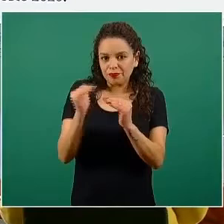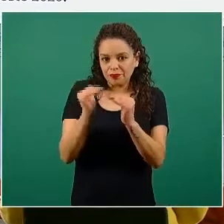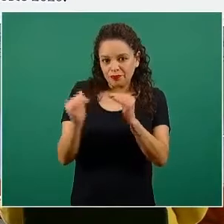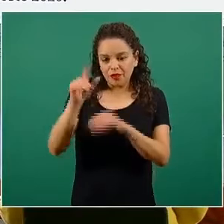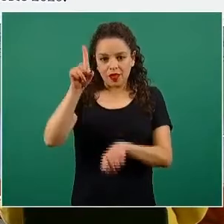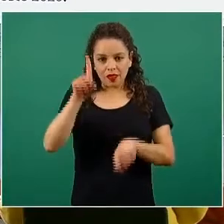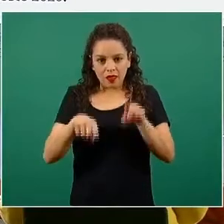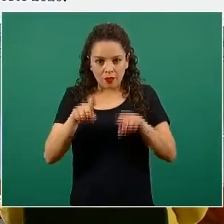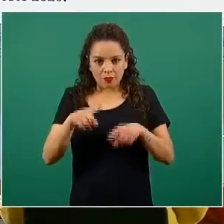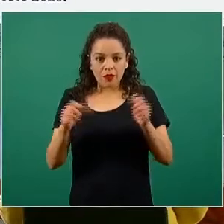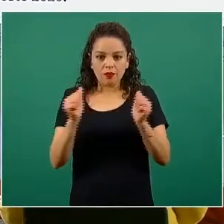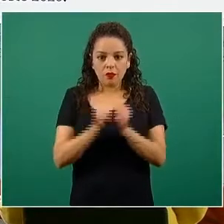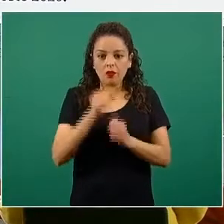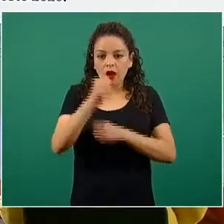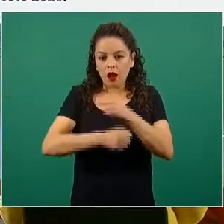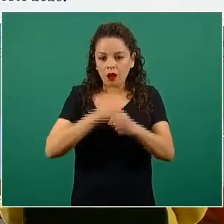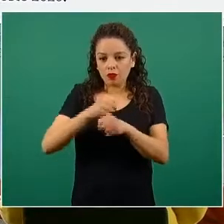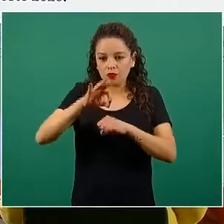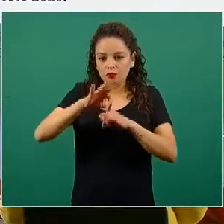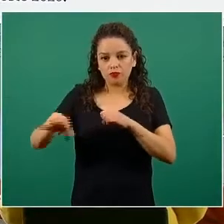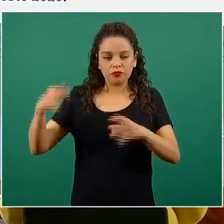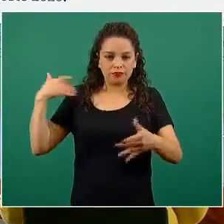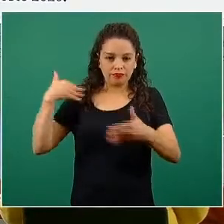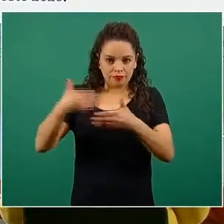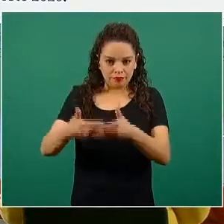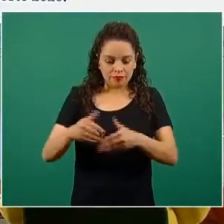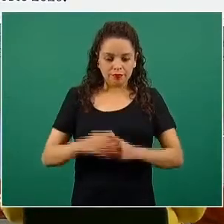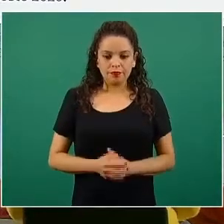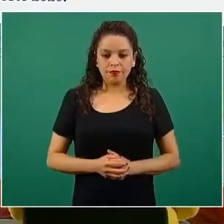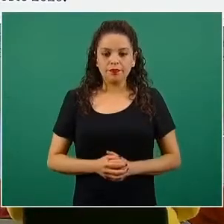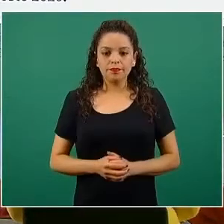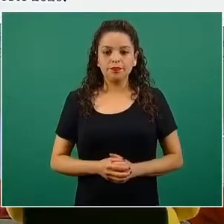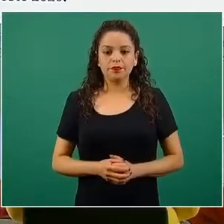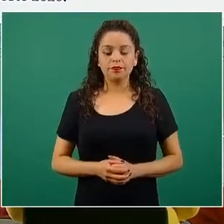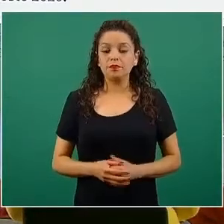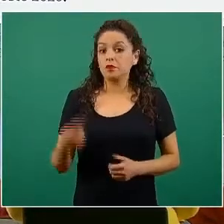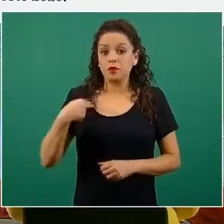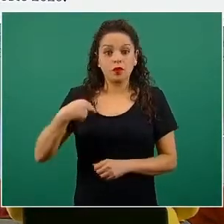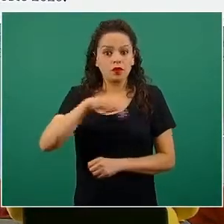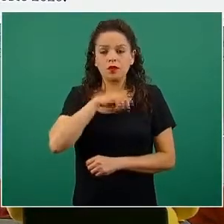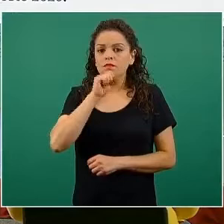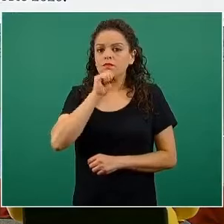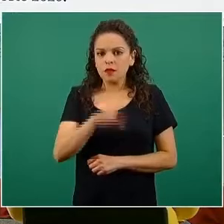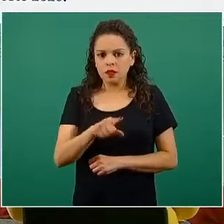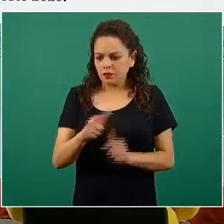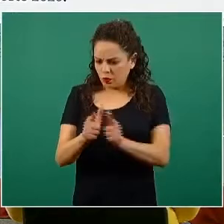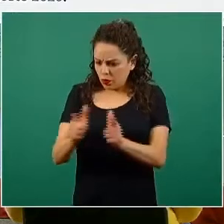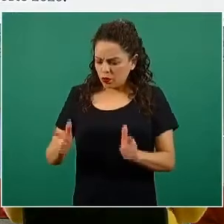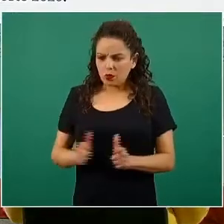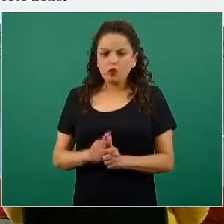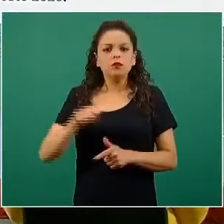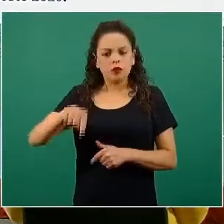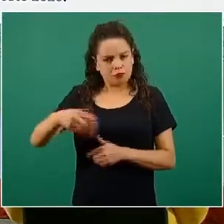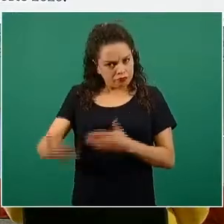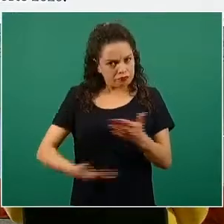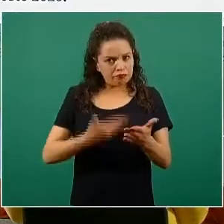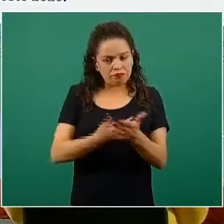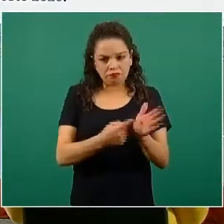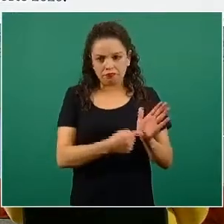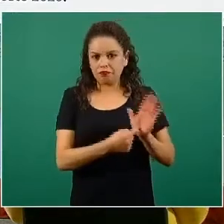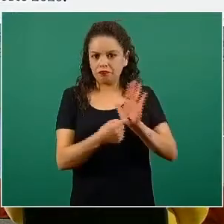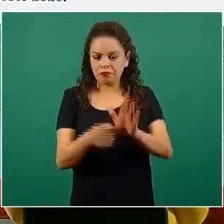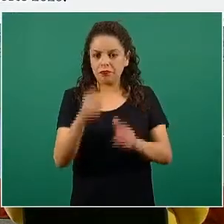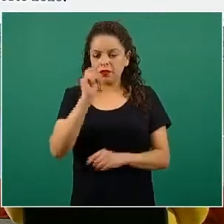lo esperado de los últimos años. Y esto es lo que y nosotros también dentro del grupo presentamos un primer ejercicio con